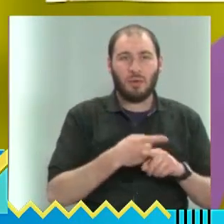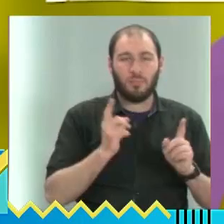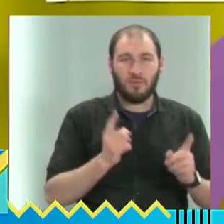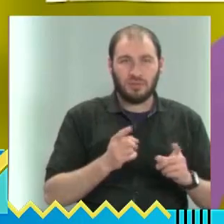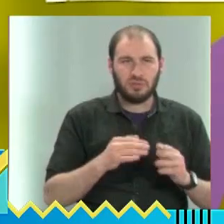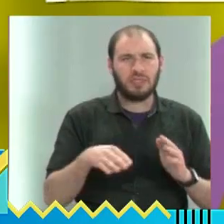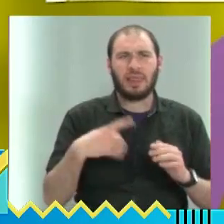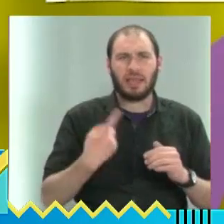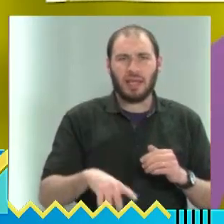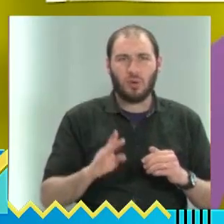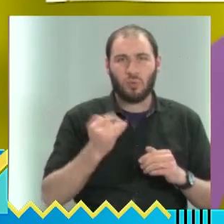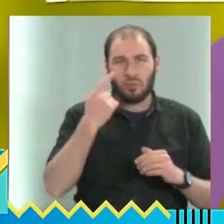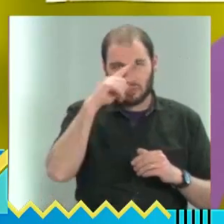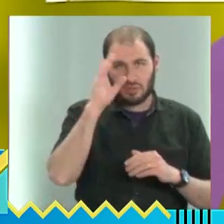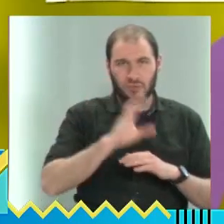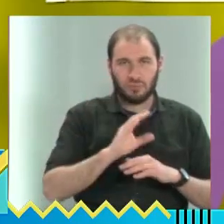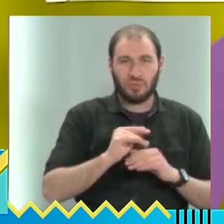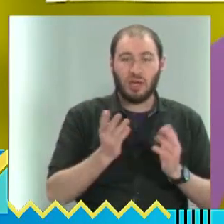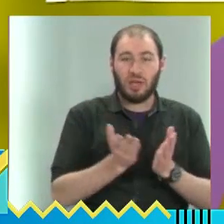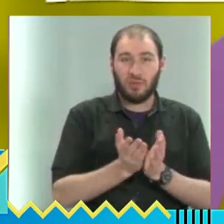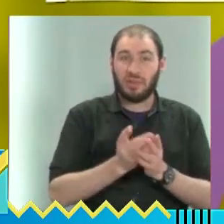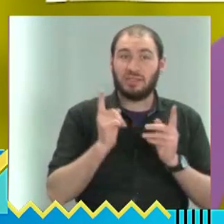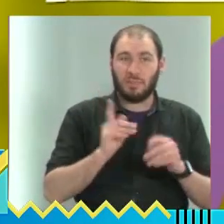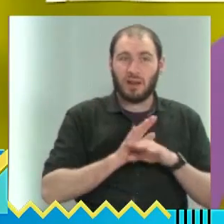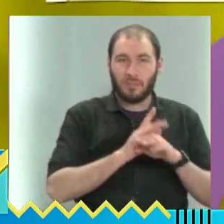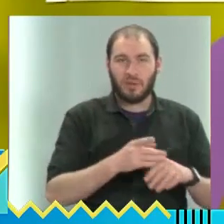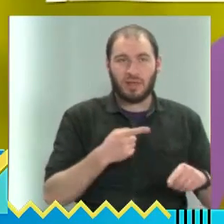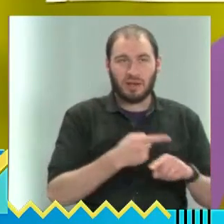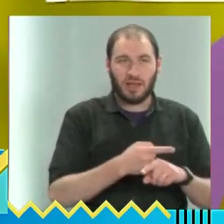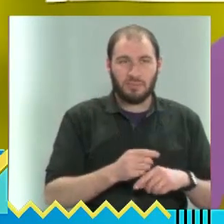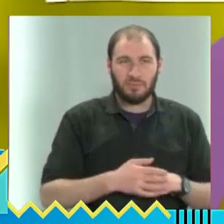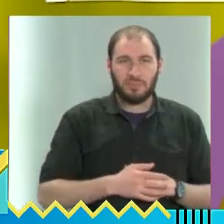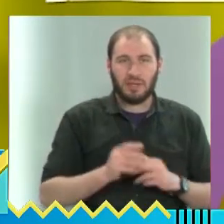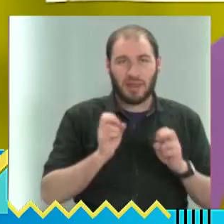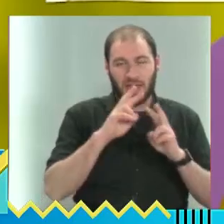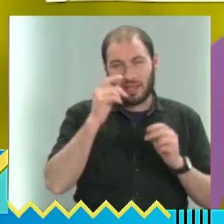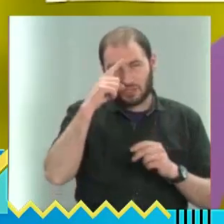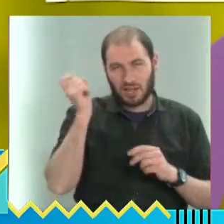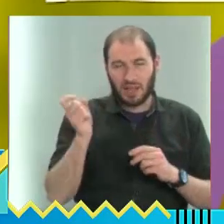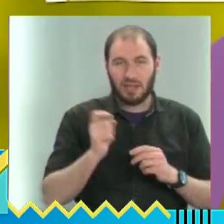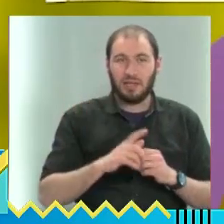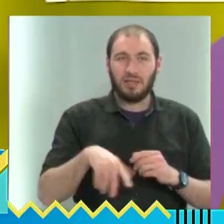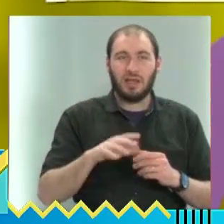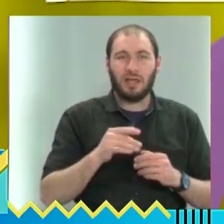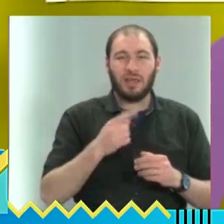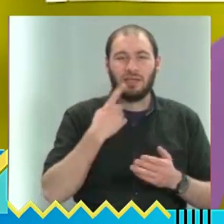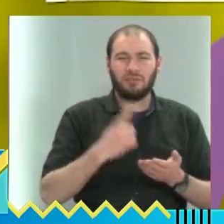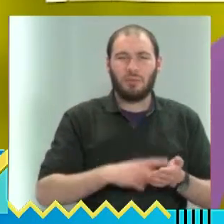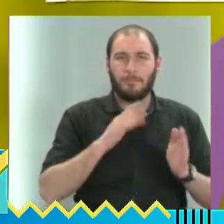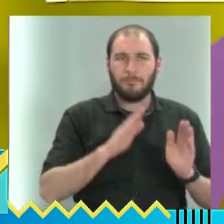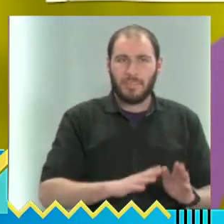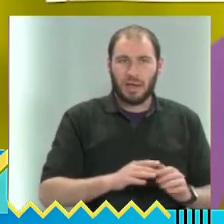docente. Específicamente en la Universidad Nacional de Cuyo los estudiantes también apoyan este reclamo a nivel nacional y se han tomado ciertas medidas de